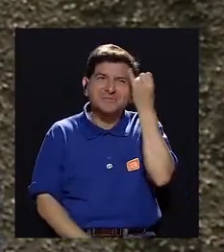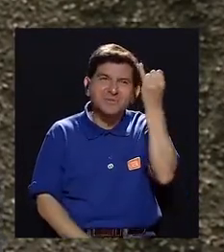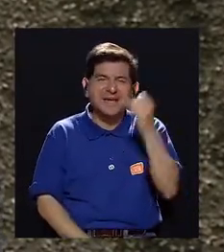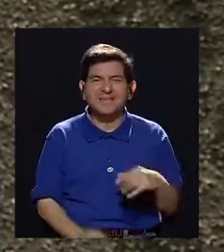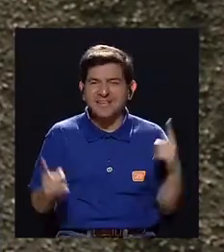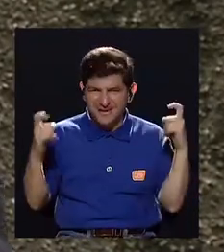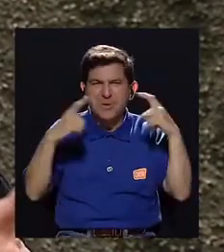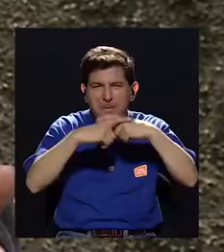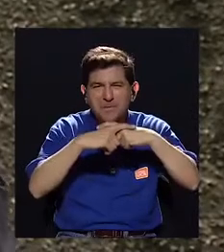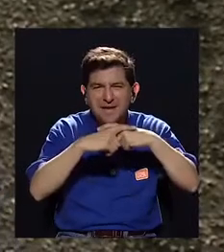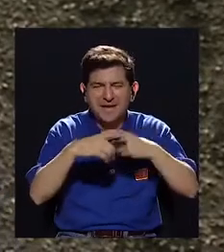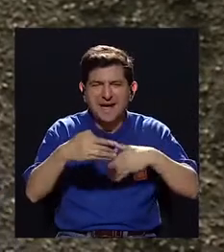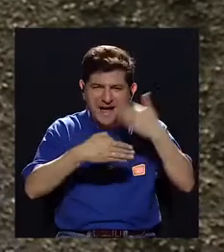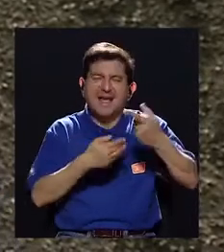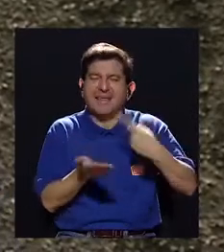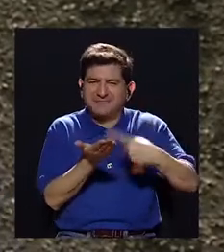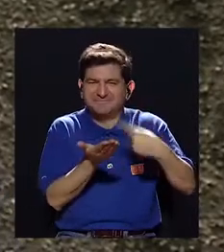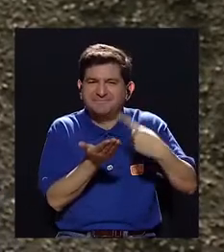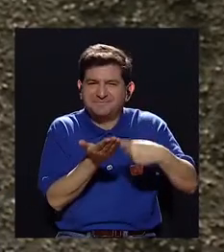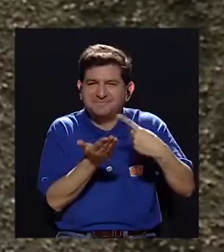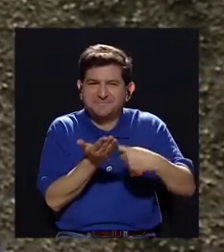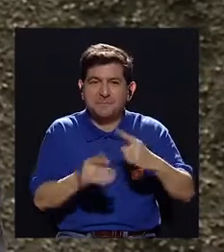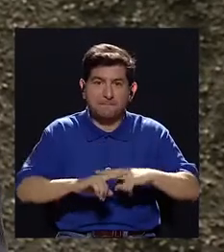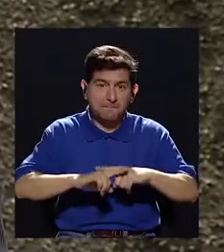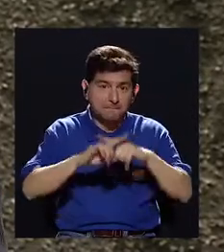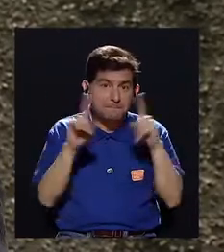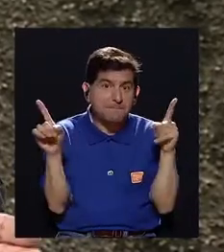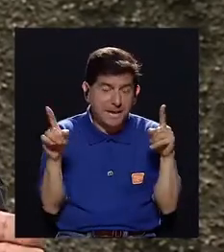ahí complicado que podemos tal vez discutir ahora, pero